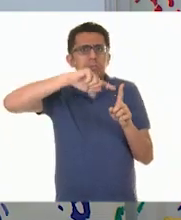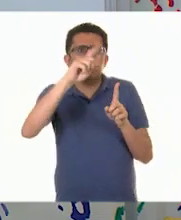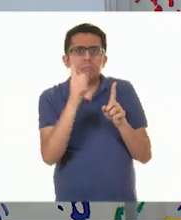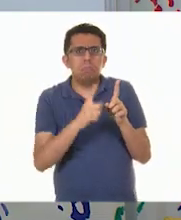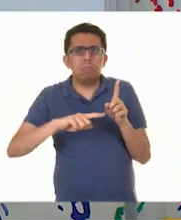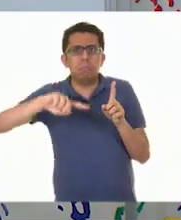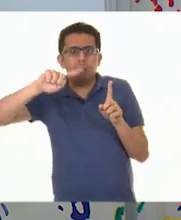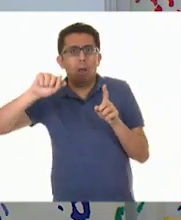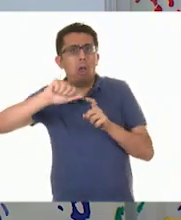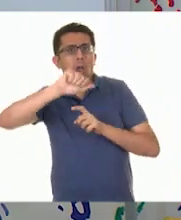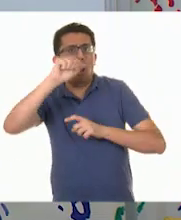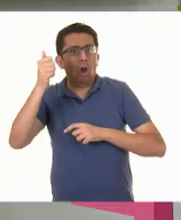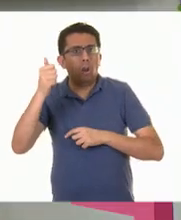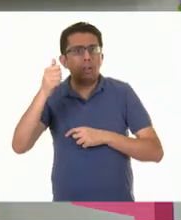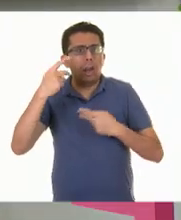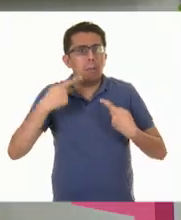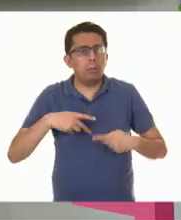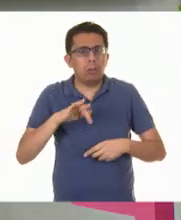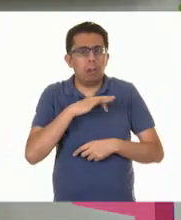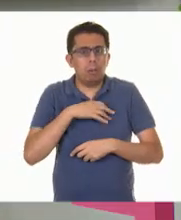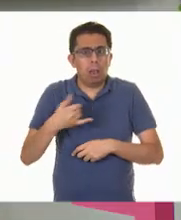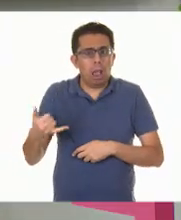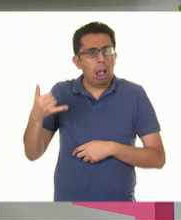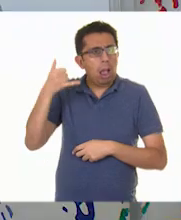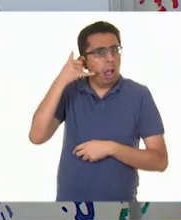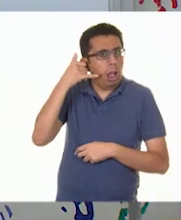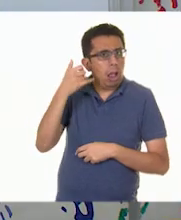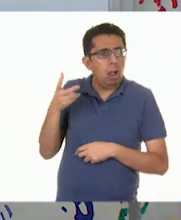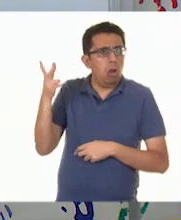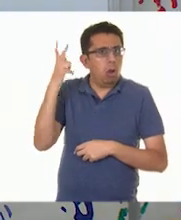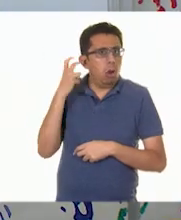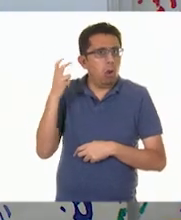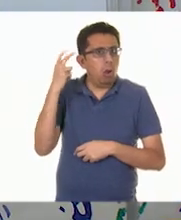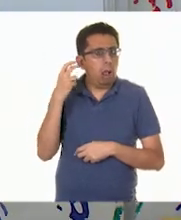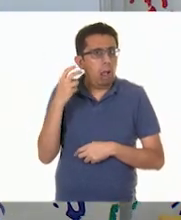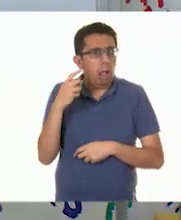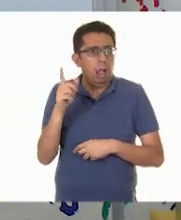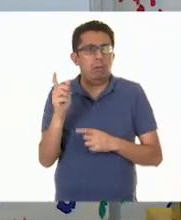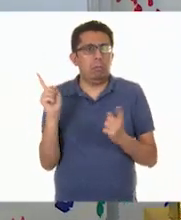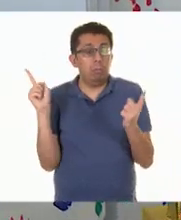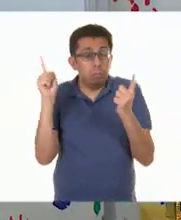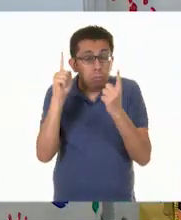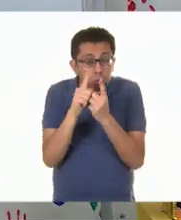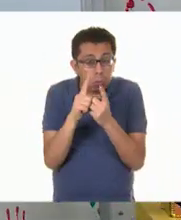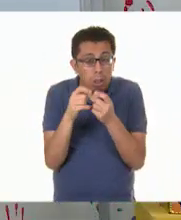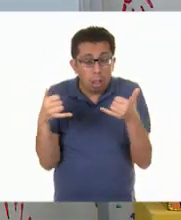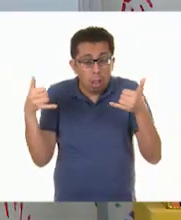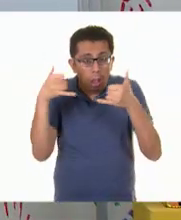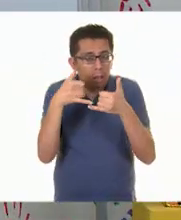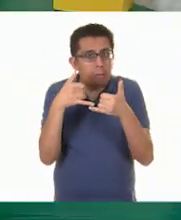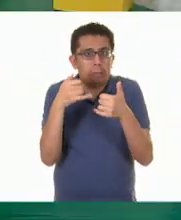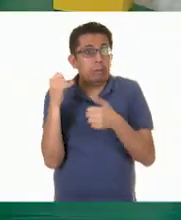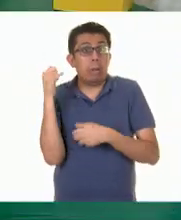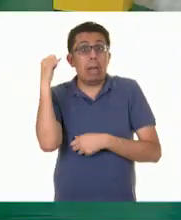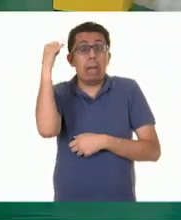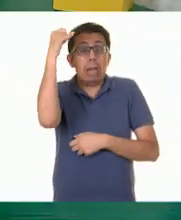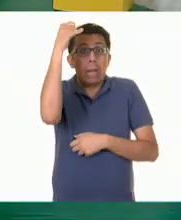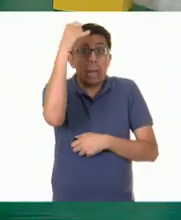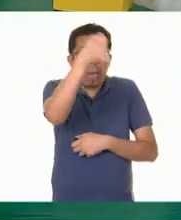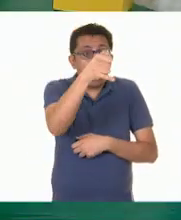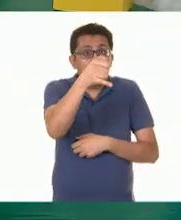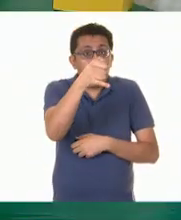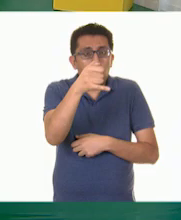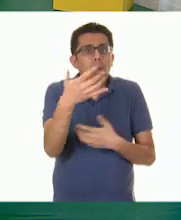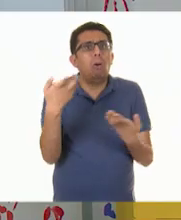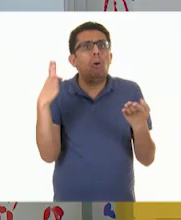escuchara? Porque no estábamos así de cerquitas cuando le marcaba a alguien por teléfono. No, estaba muy lejos. Muy lejos. ¿Cómo es